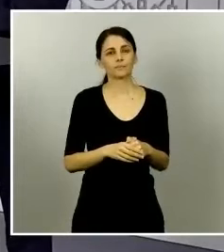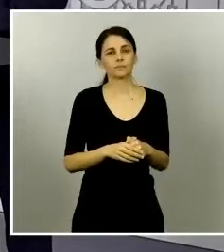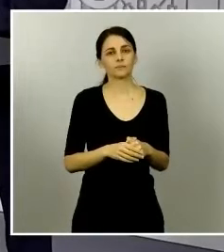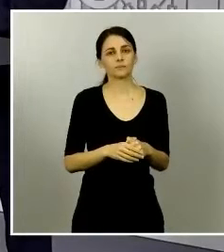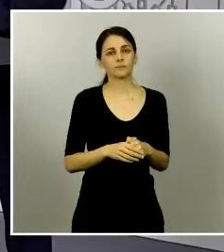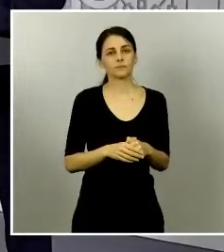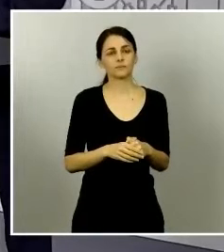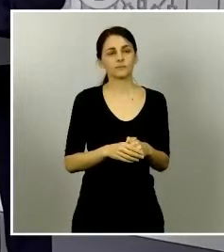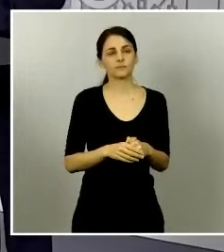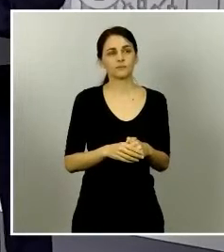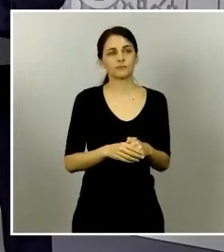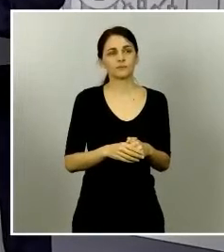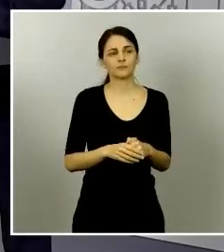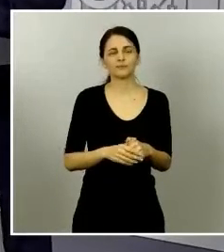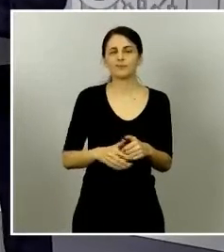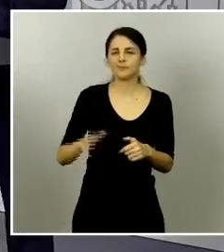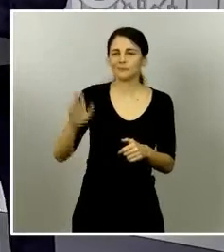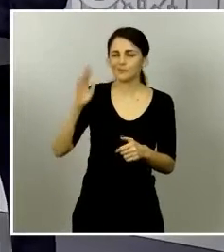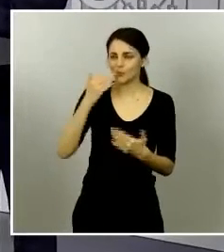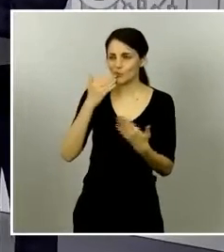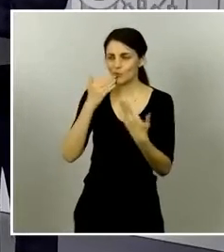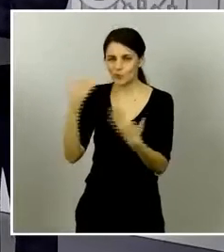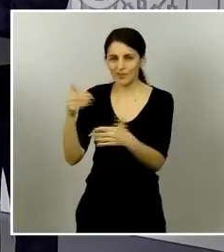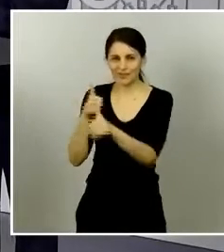os lo rogamos. Adelante, Promecal.